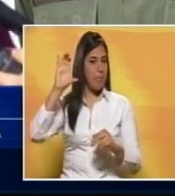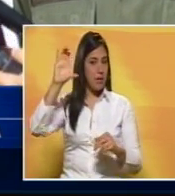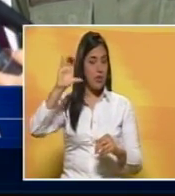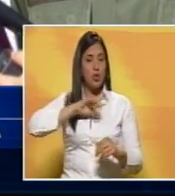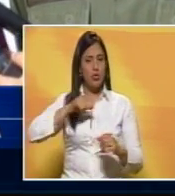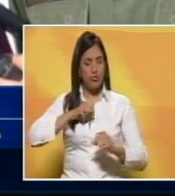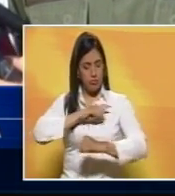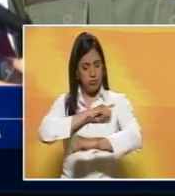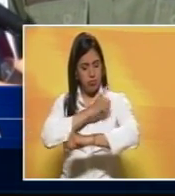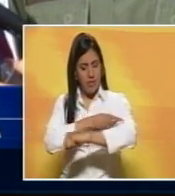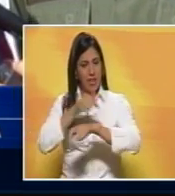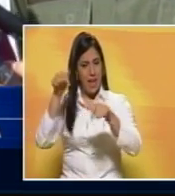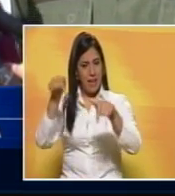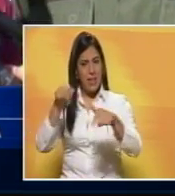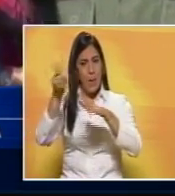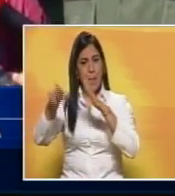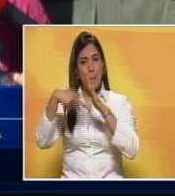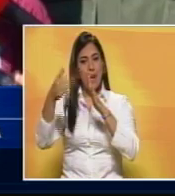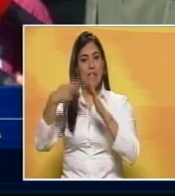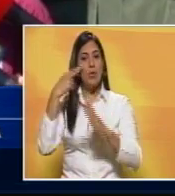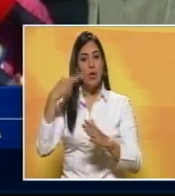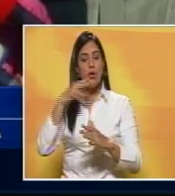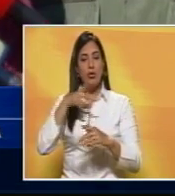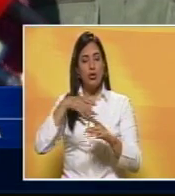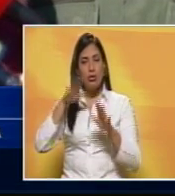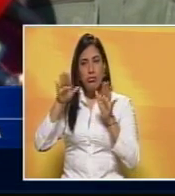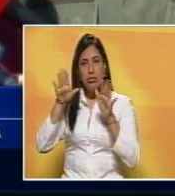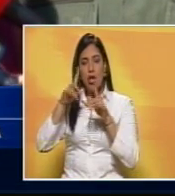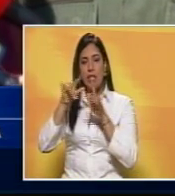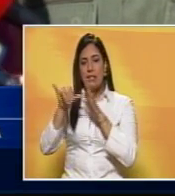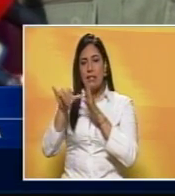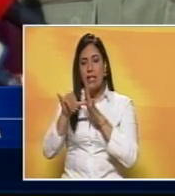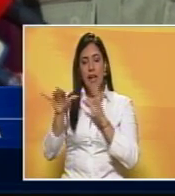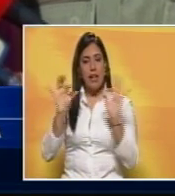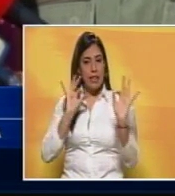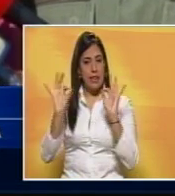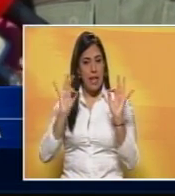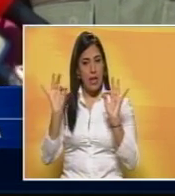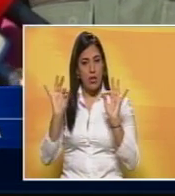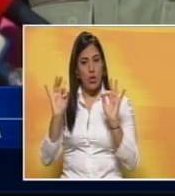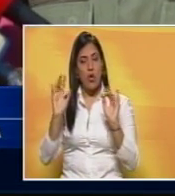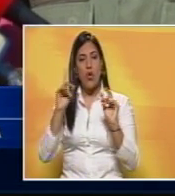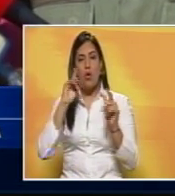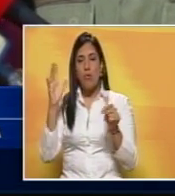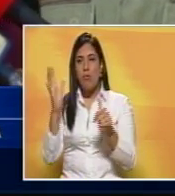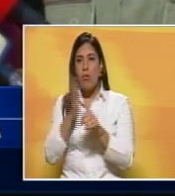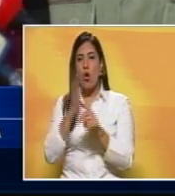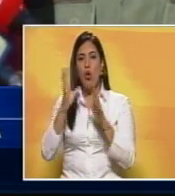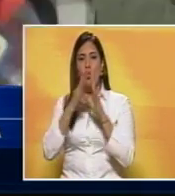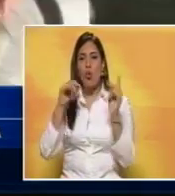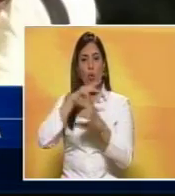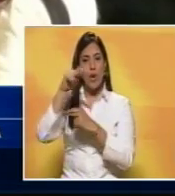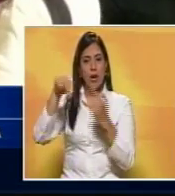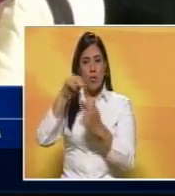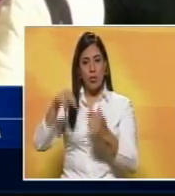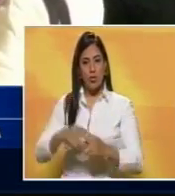estar con fuerza acá en la Plaza Bolívar. Hicimos un recorrido por los alrededores del Teatro de la Ópera, recuperado en